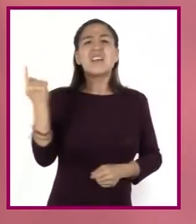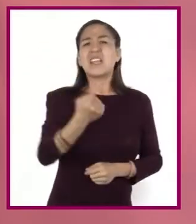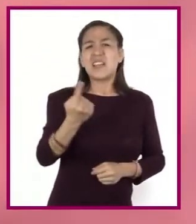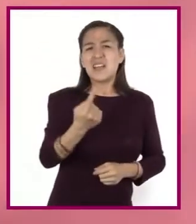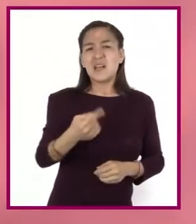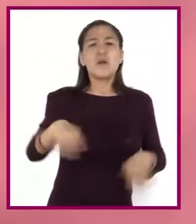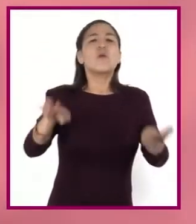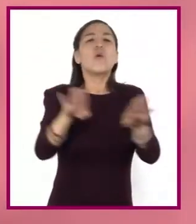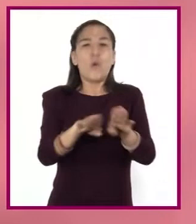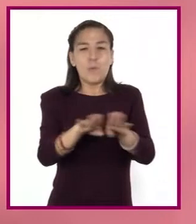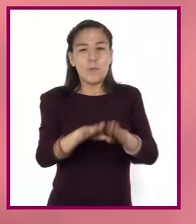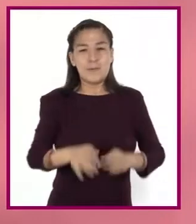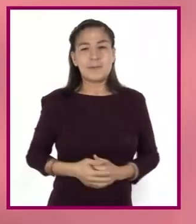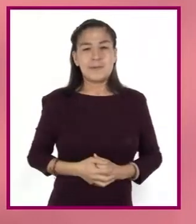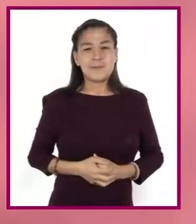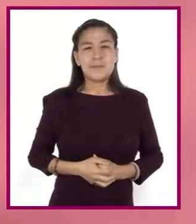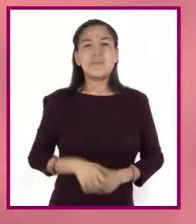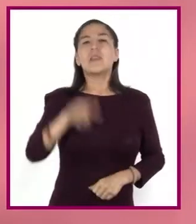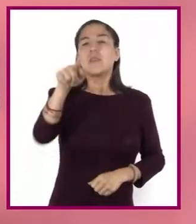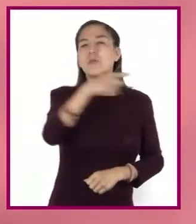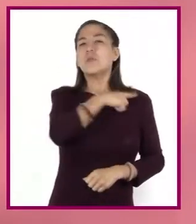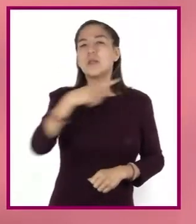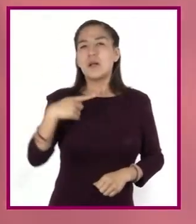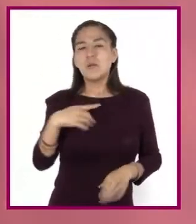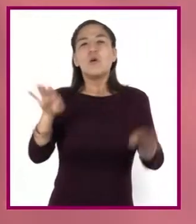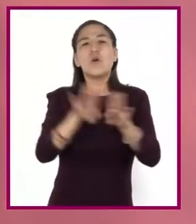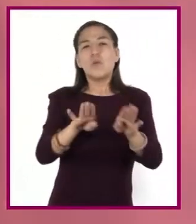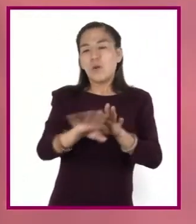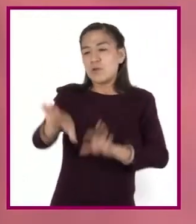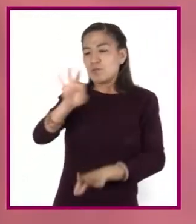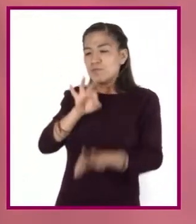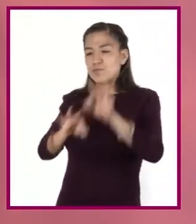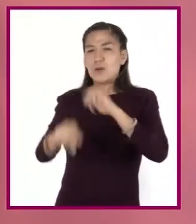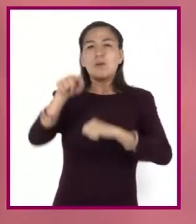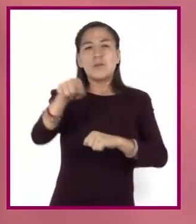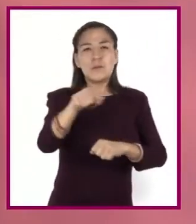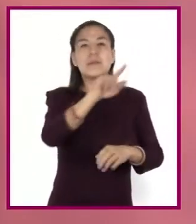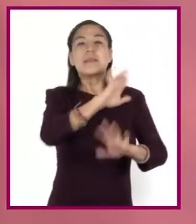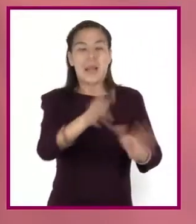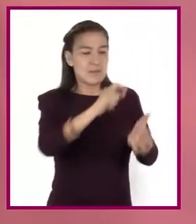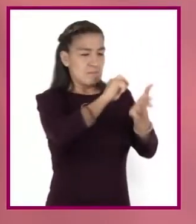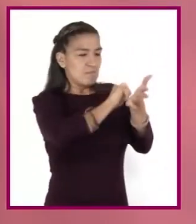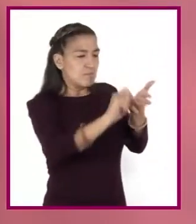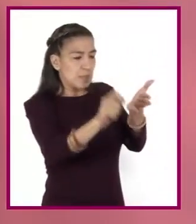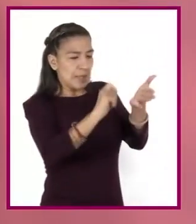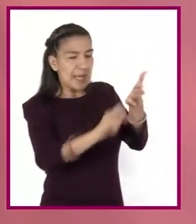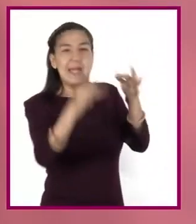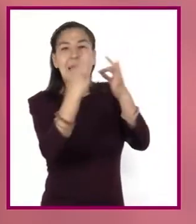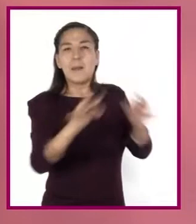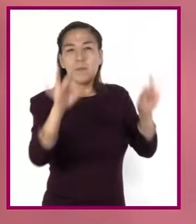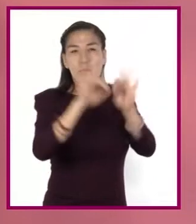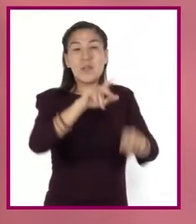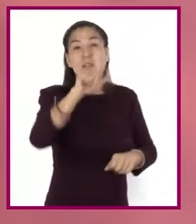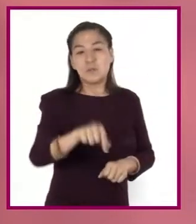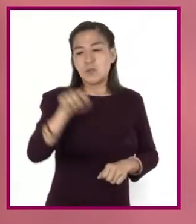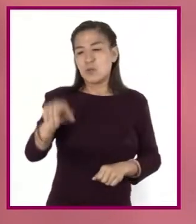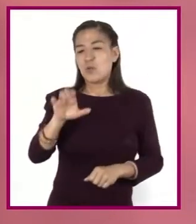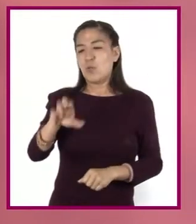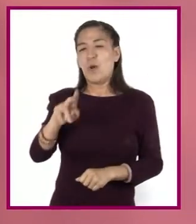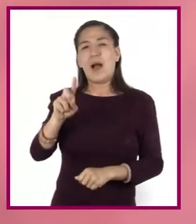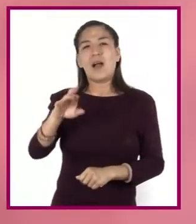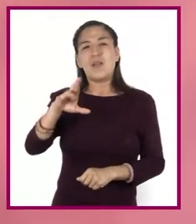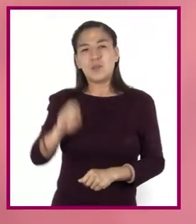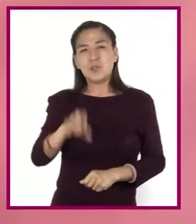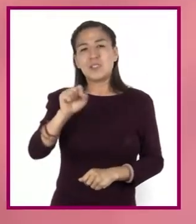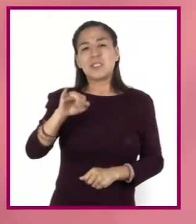y el cómo. Consultar varias fuentes y subrayar. Hacer un cuadro sinóptico con lo más